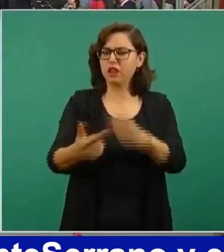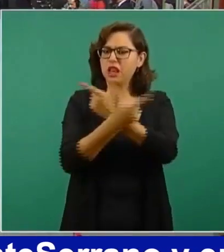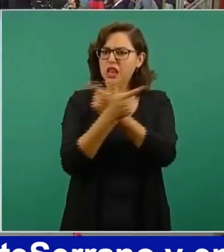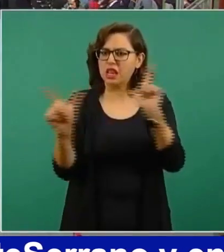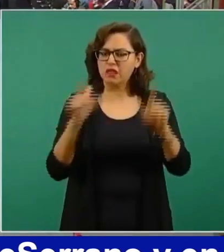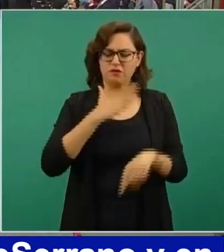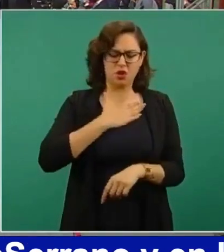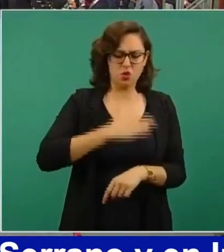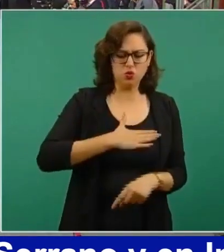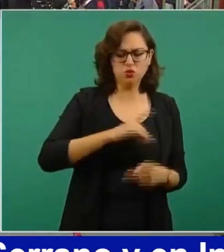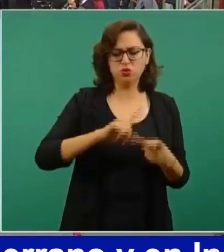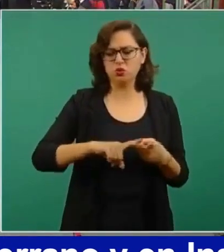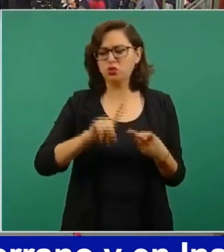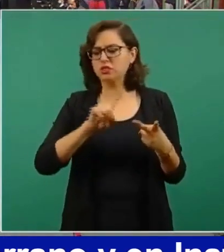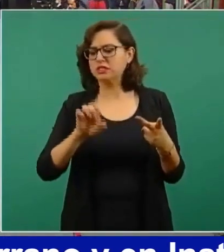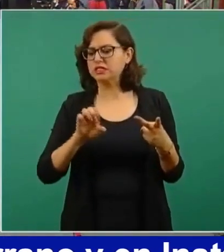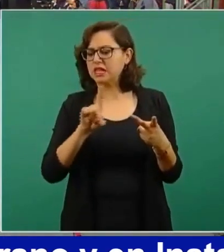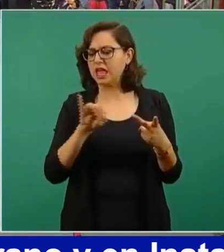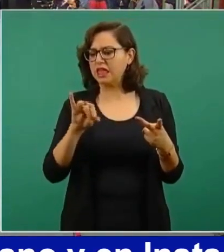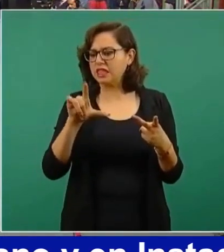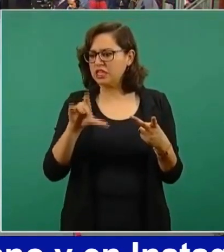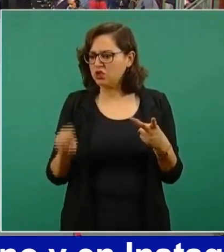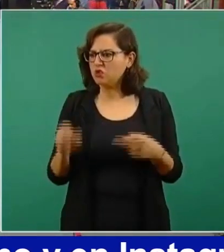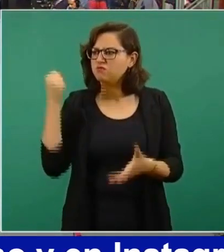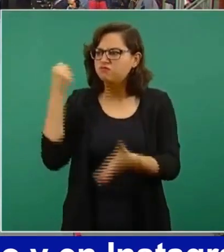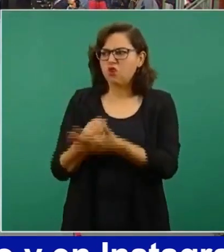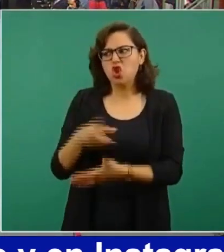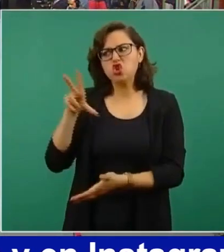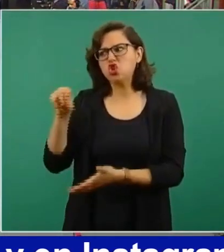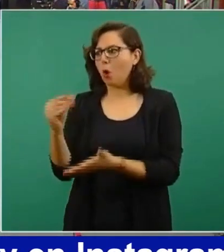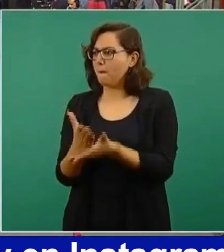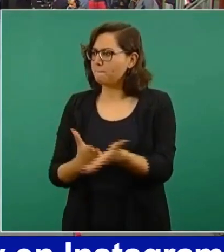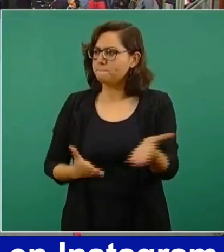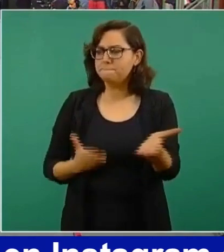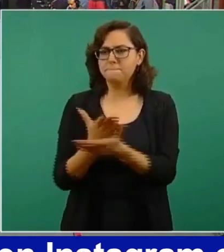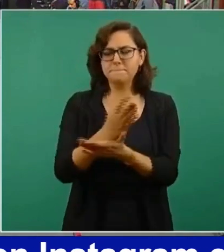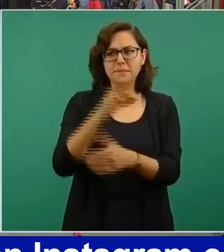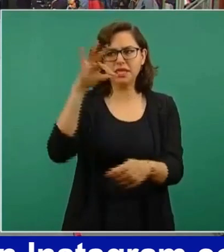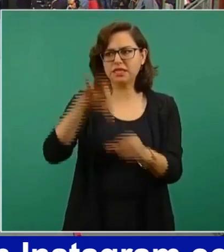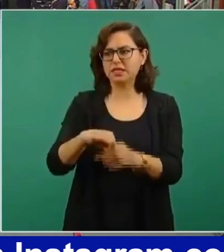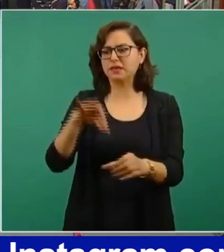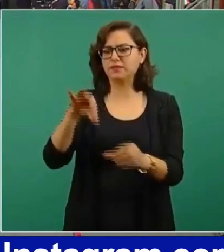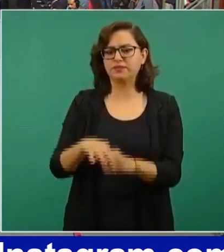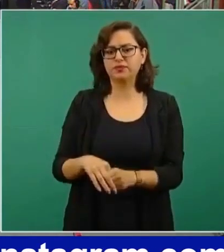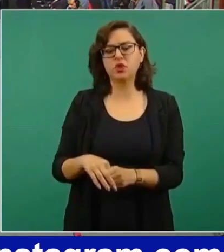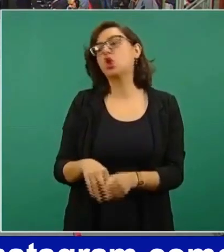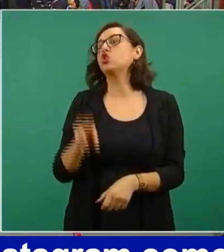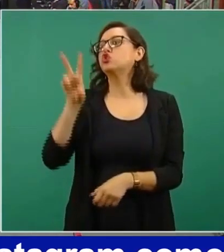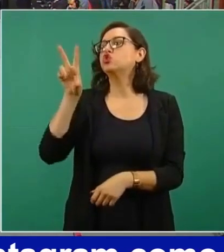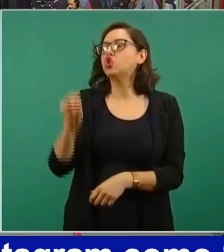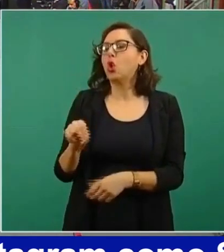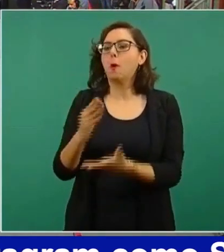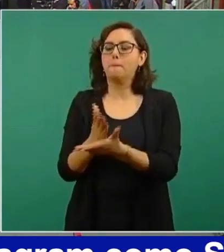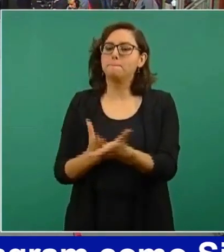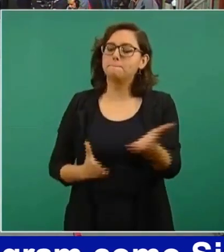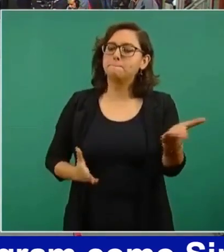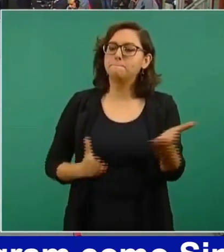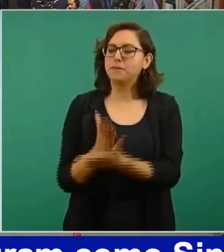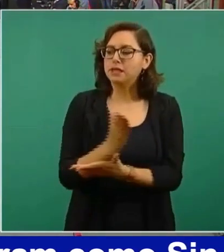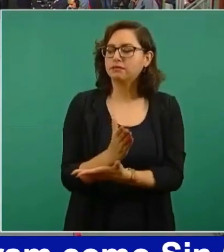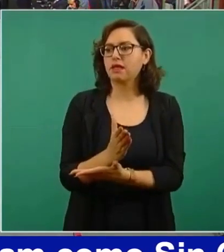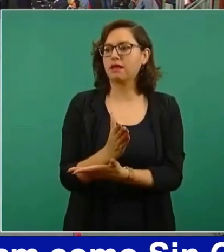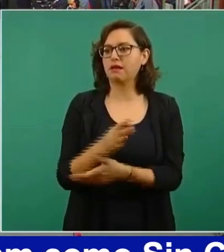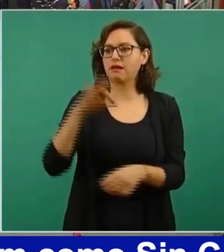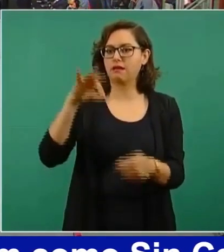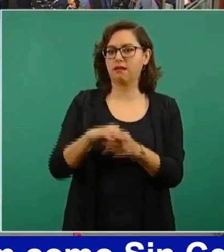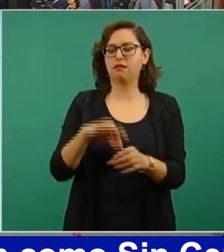momento a Vicente Fox no meterse. No se meta, presidente, fue una expresión que usted utilizó